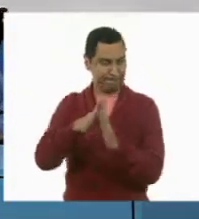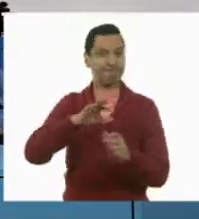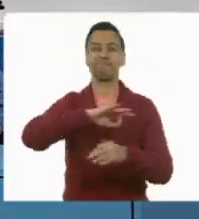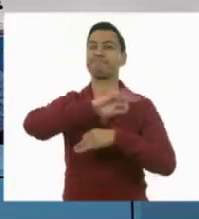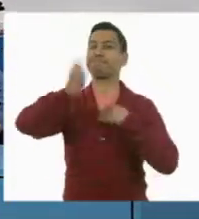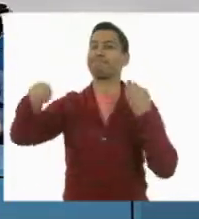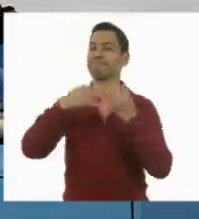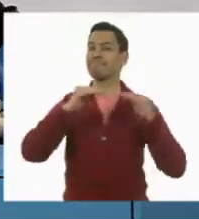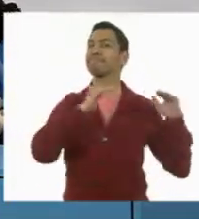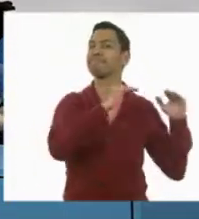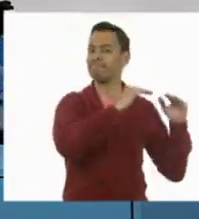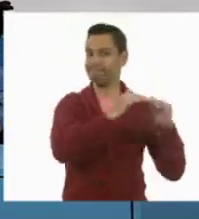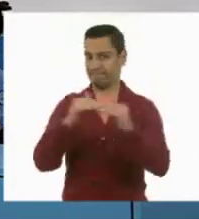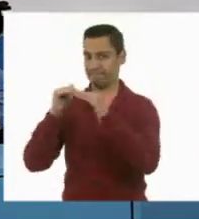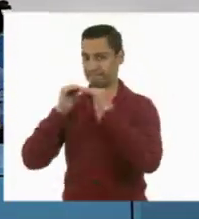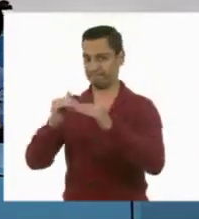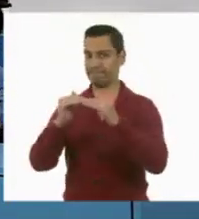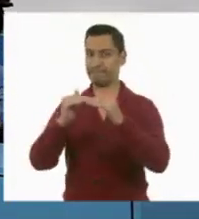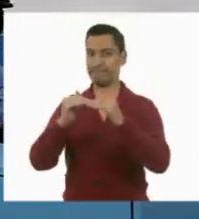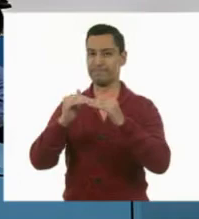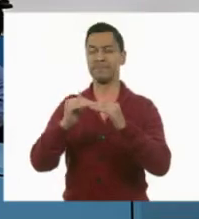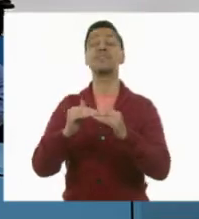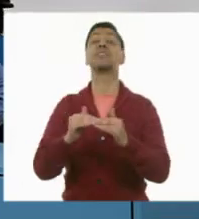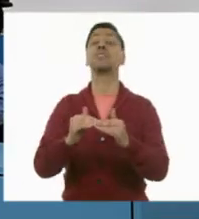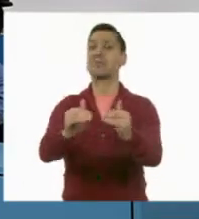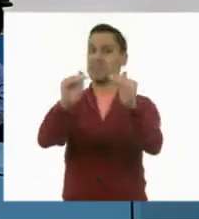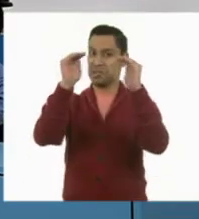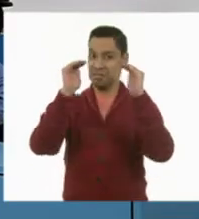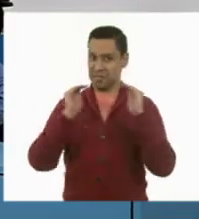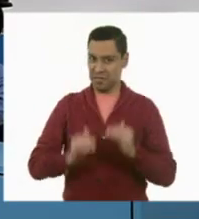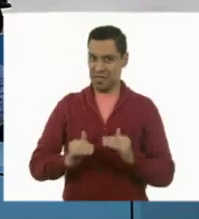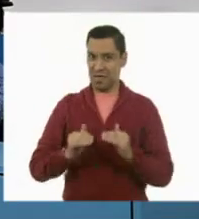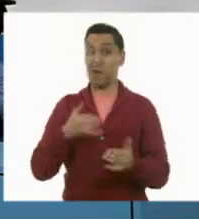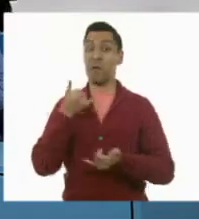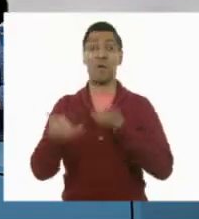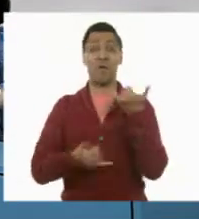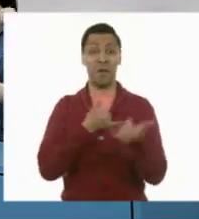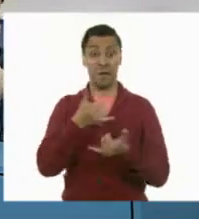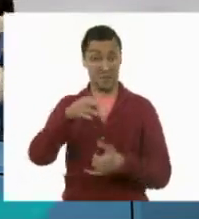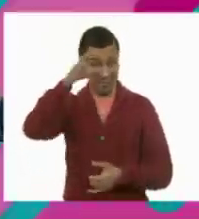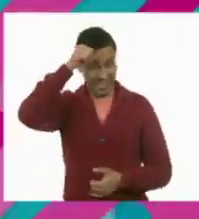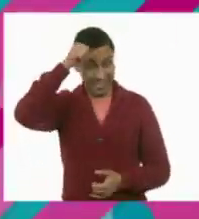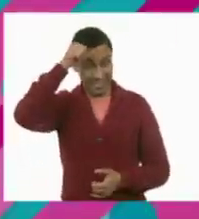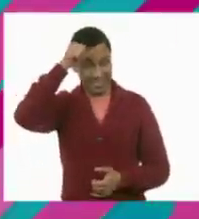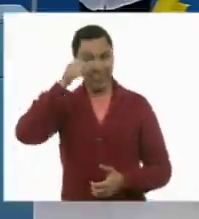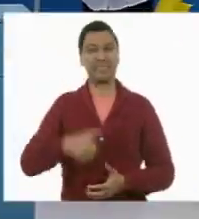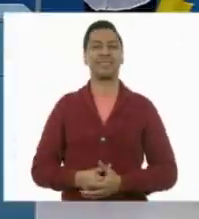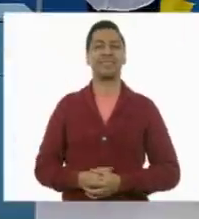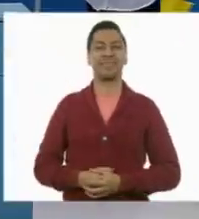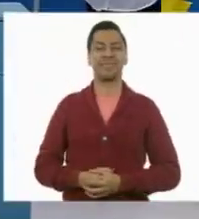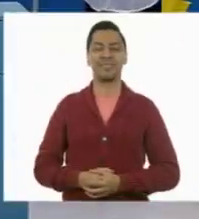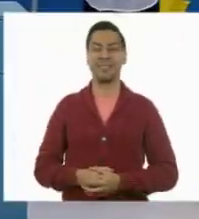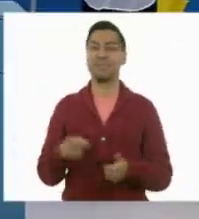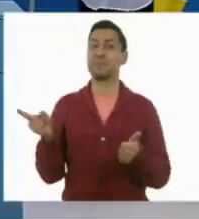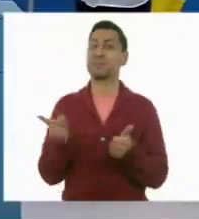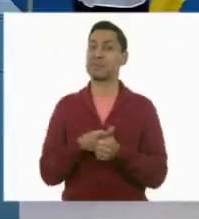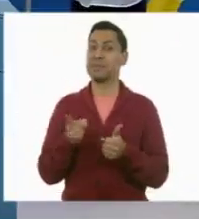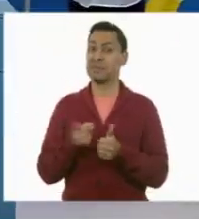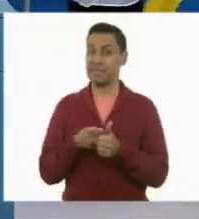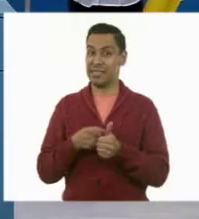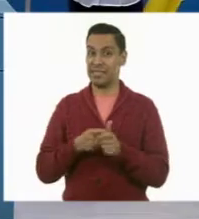sí, pues vamos a hacer nuestro juego, ¿les parece? Perfecto. Sí. Primero